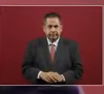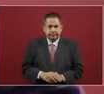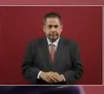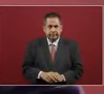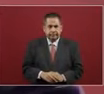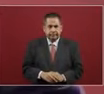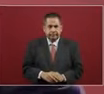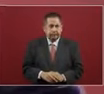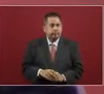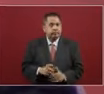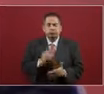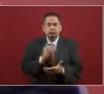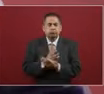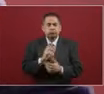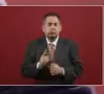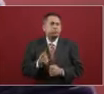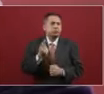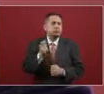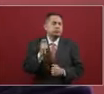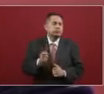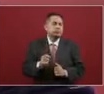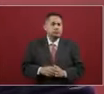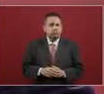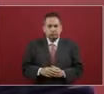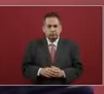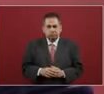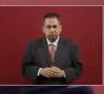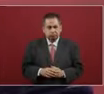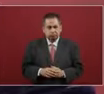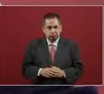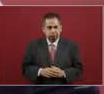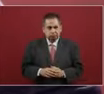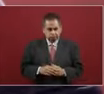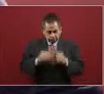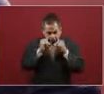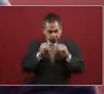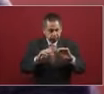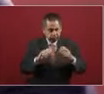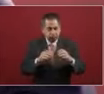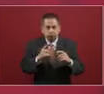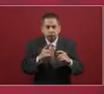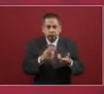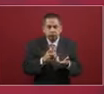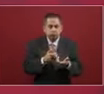Lo único que nos vamos a reservar